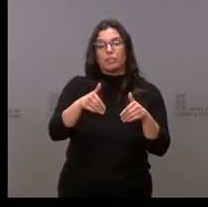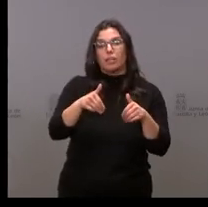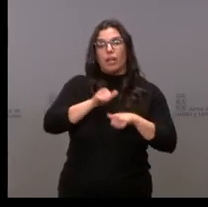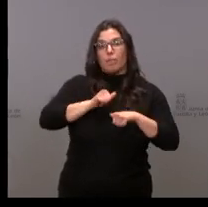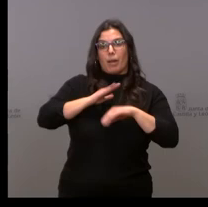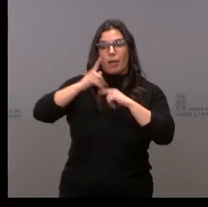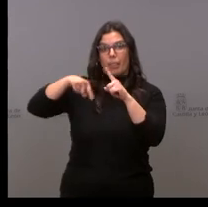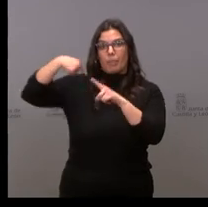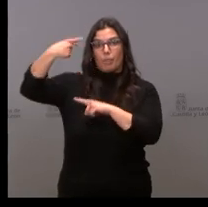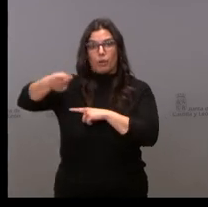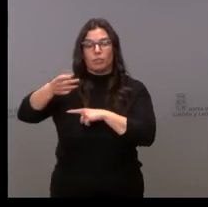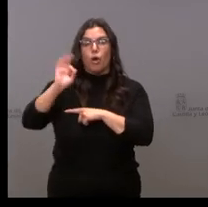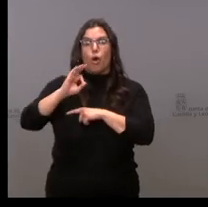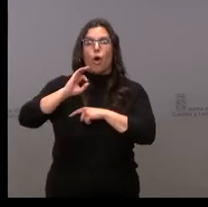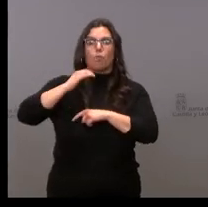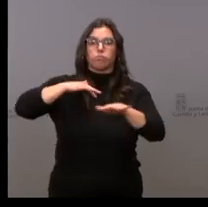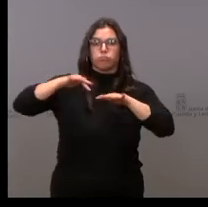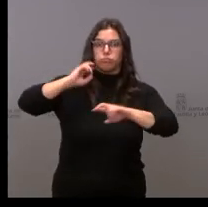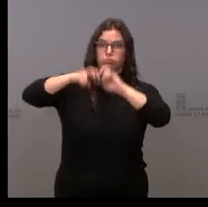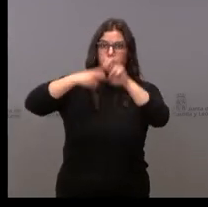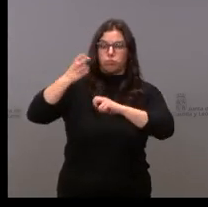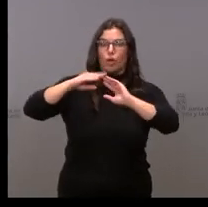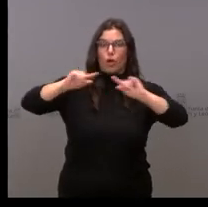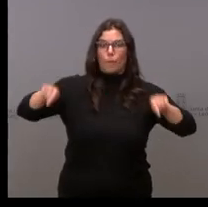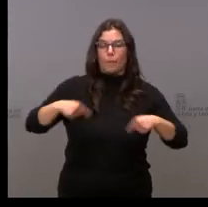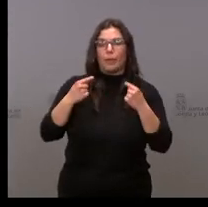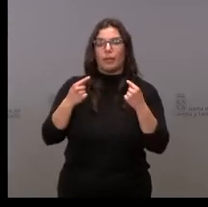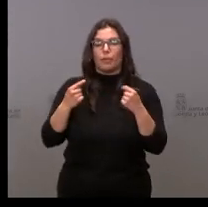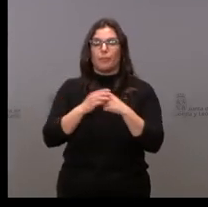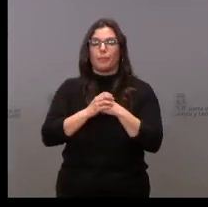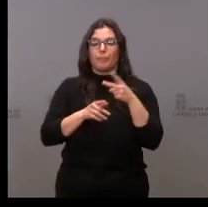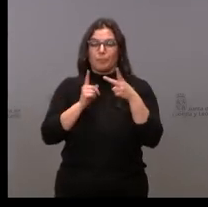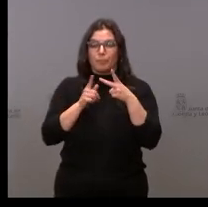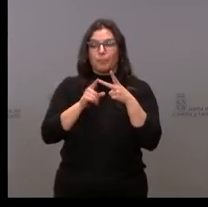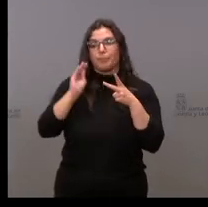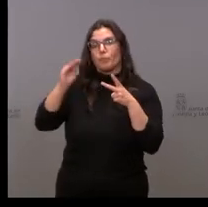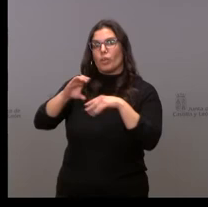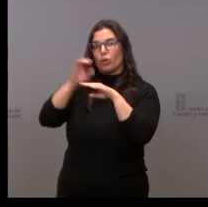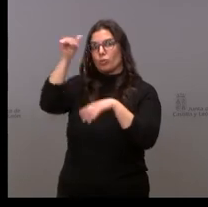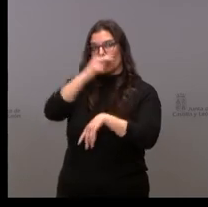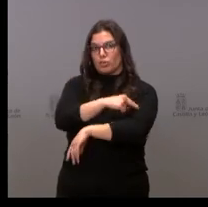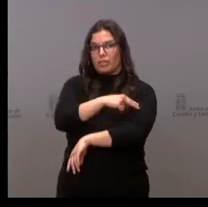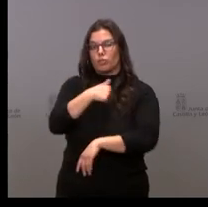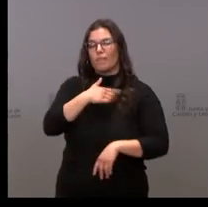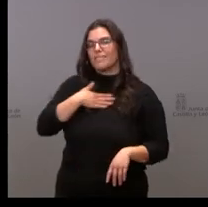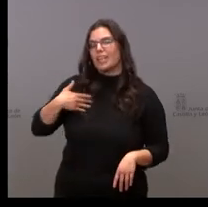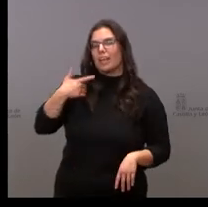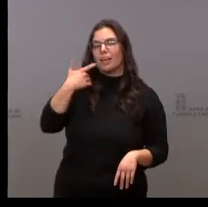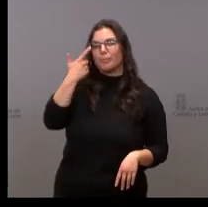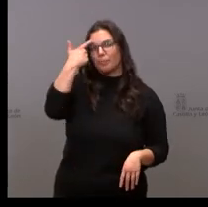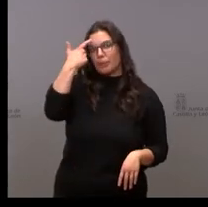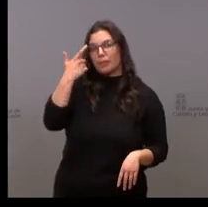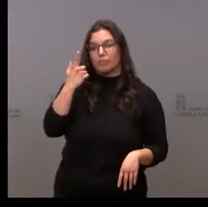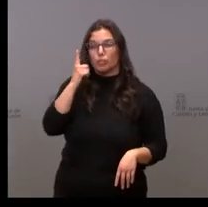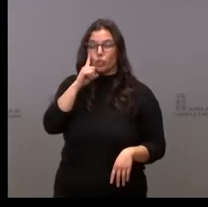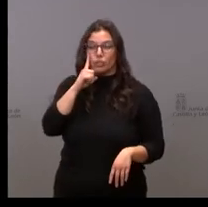activar el convenio y sacar adelante la licitación de la audiencia luego al consejero de sanidad quería ver si no sé si